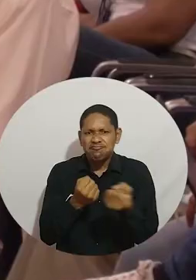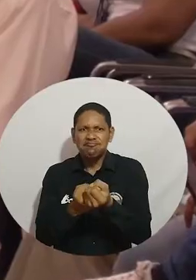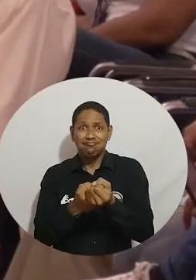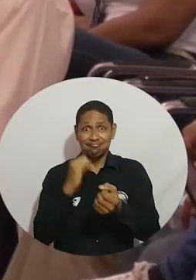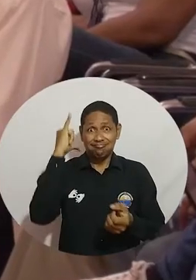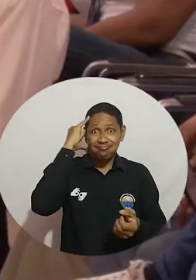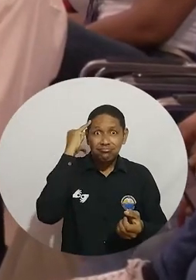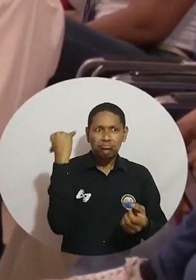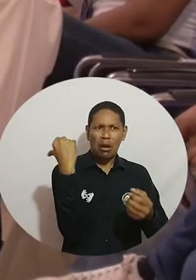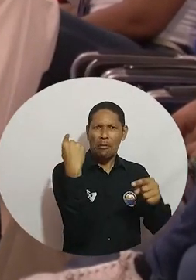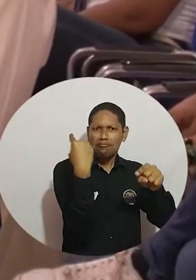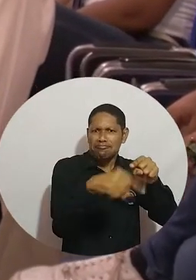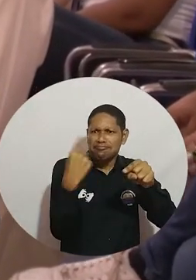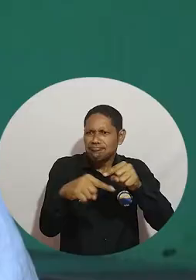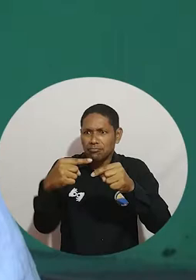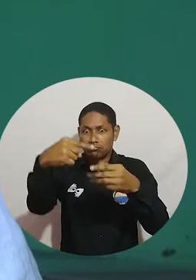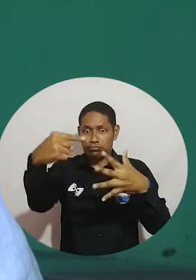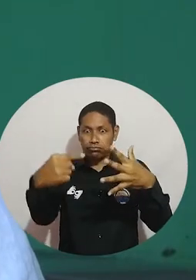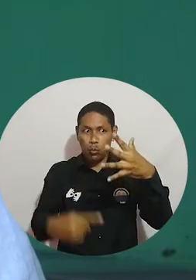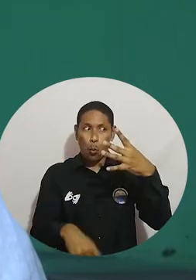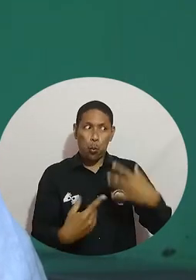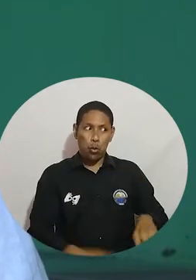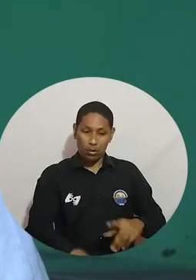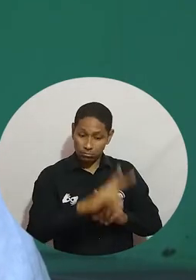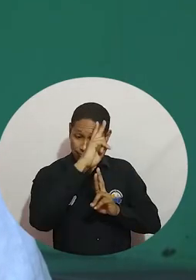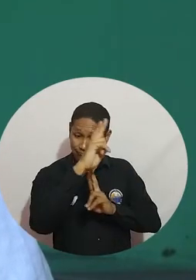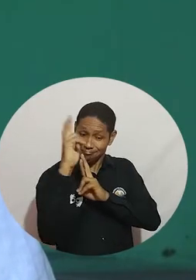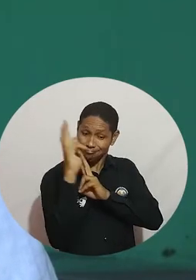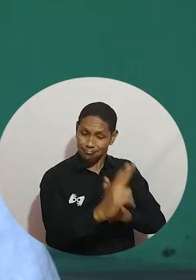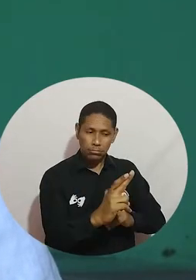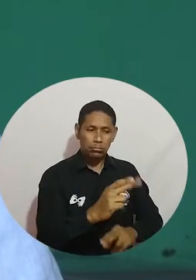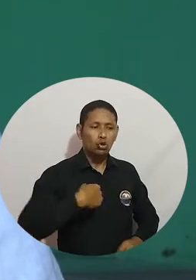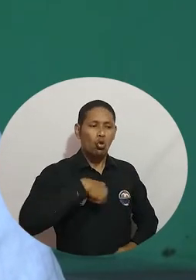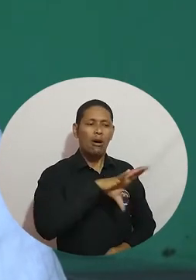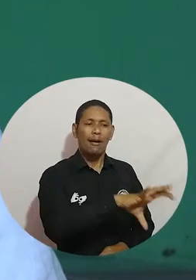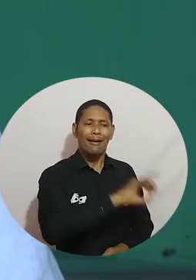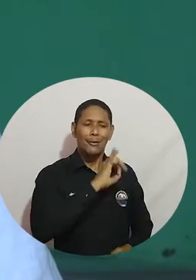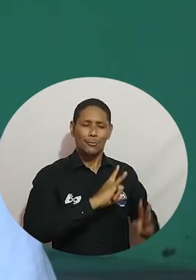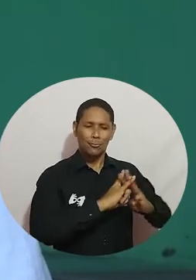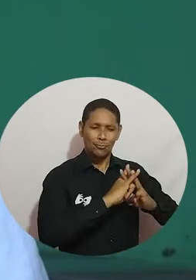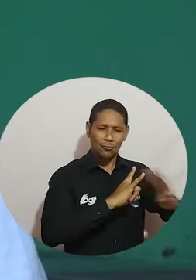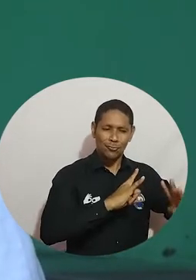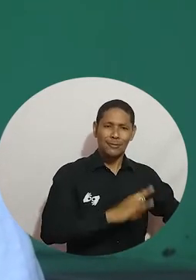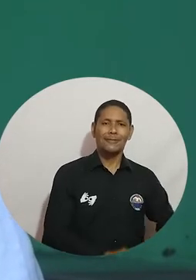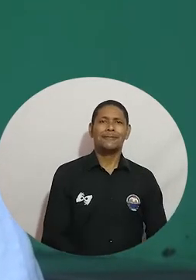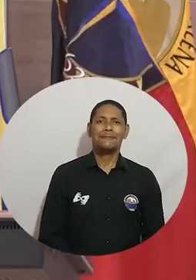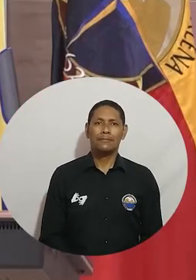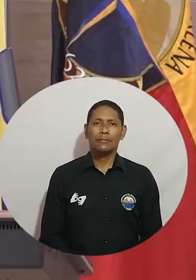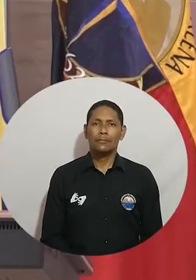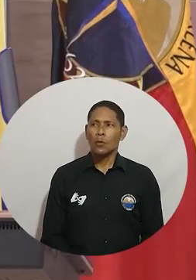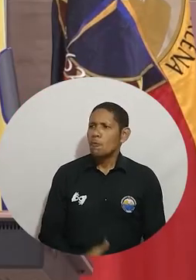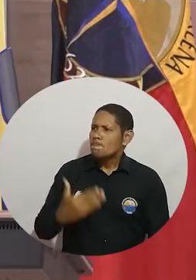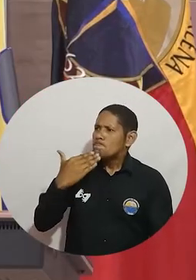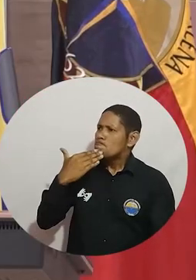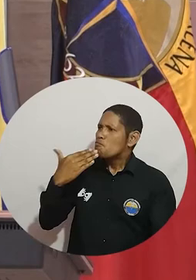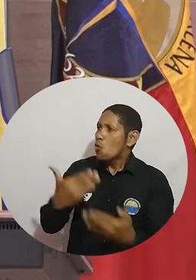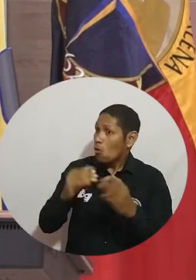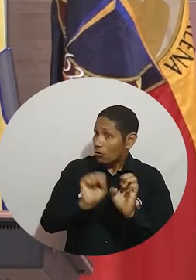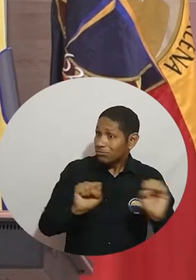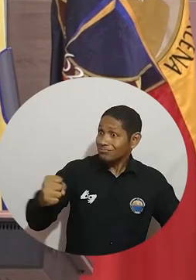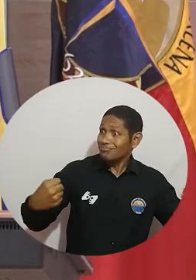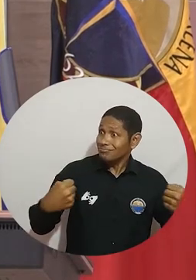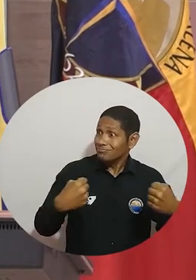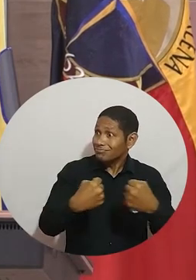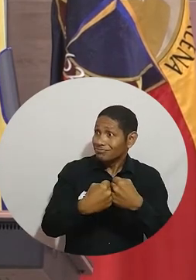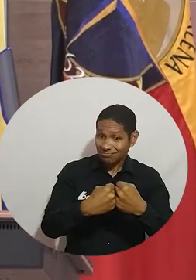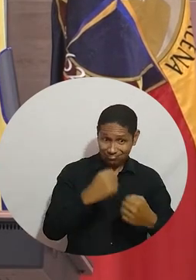de apoyo psicológico, de conectividad, y eso merece reconocerse y por eso fue escogida esa universidad para el convenio. Gracias por hacer posible